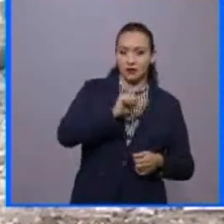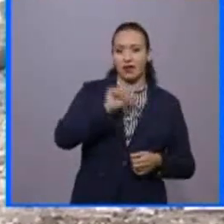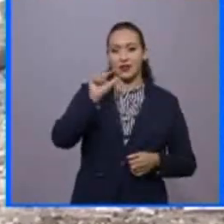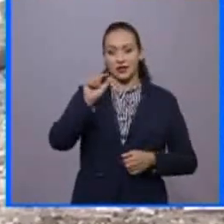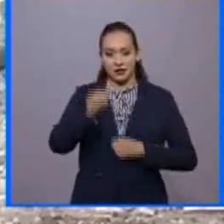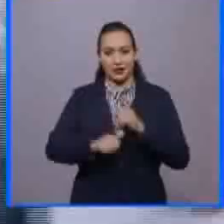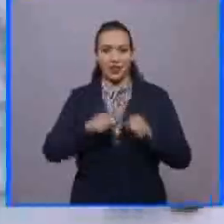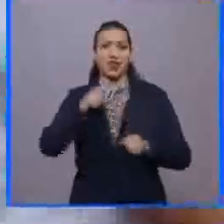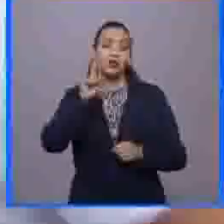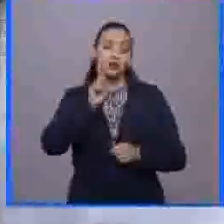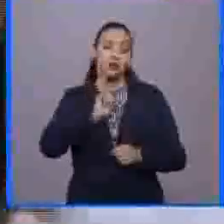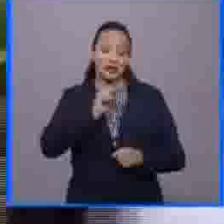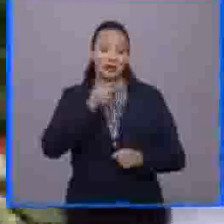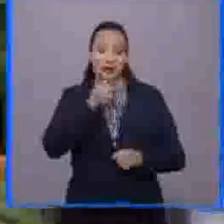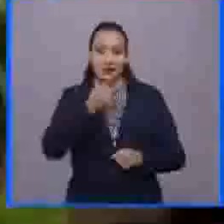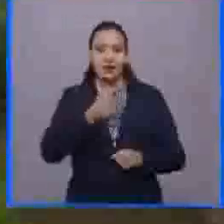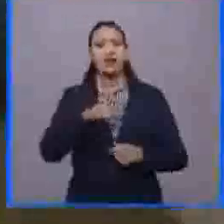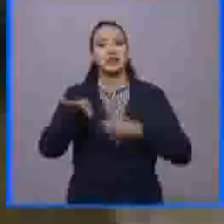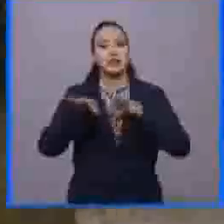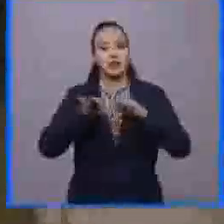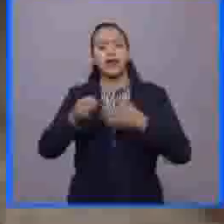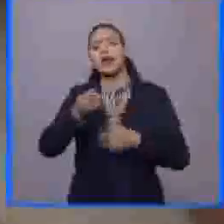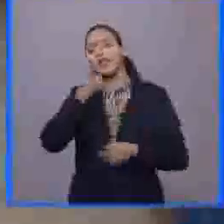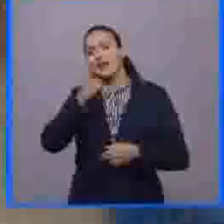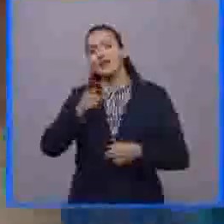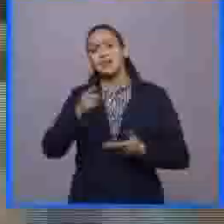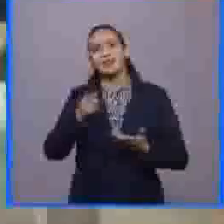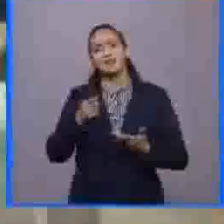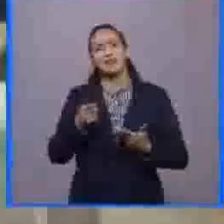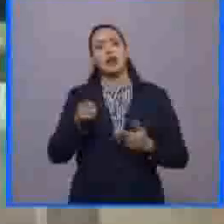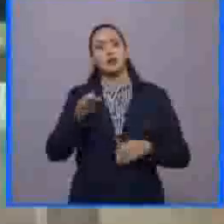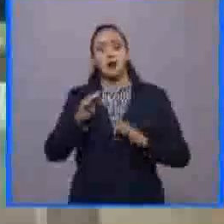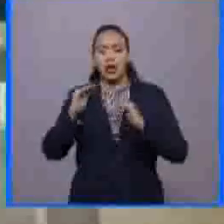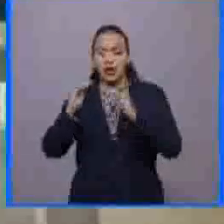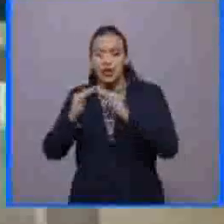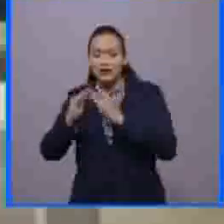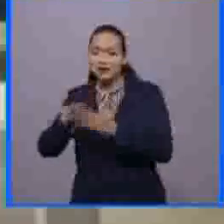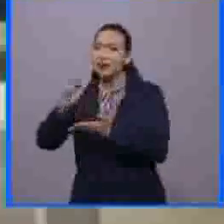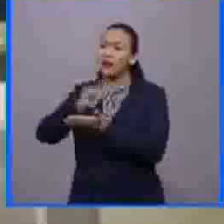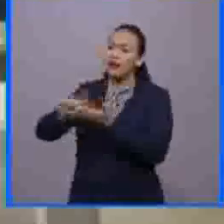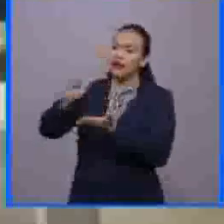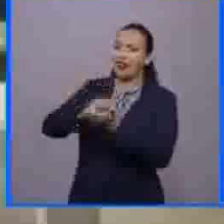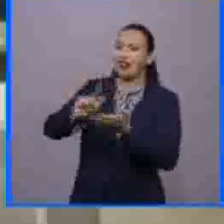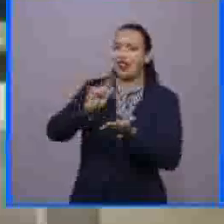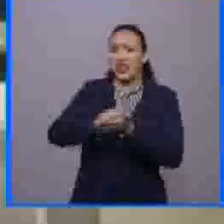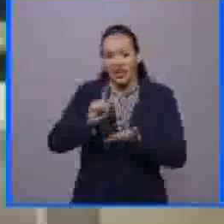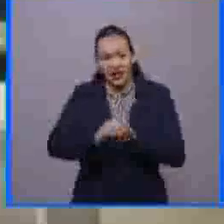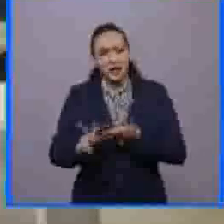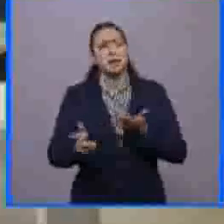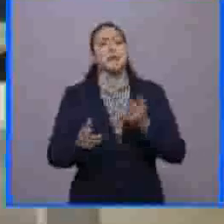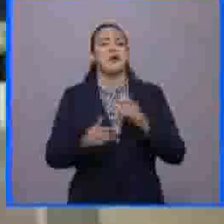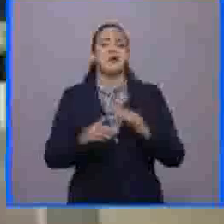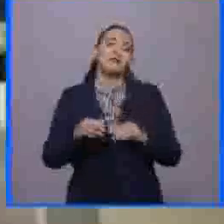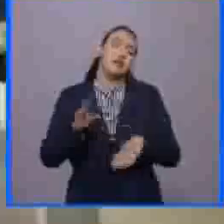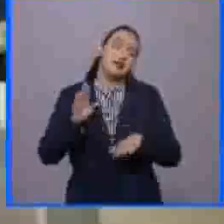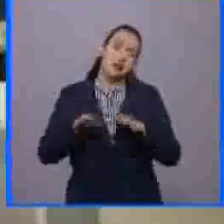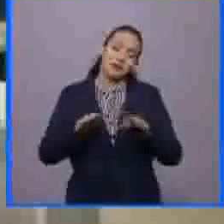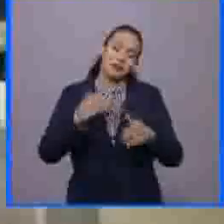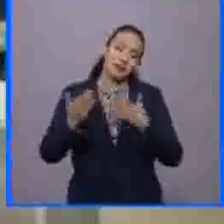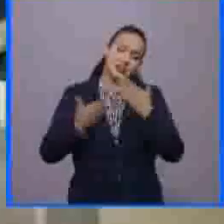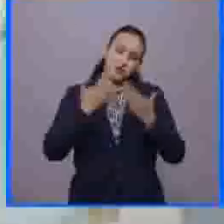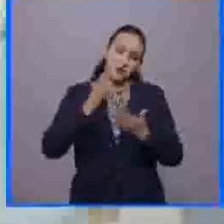años dedicaron más tiempo que los niños y adolescentes a los quehaceres domésticos en condiciones no adecuadas.